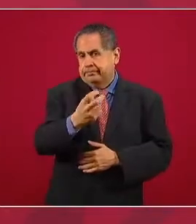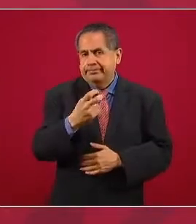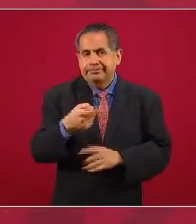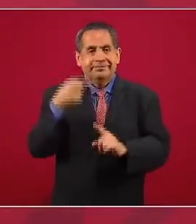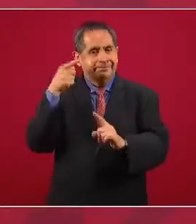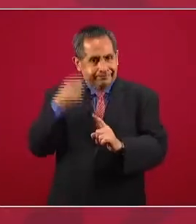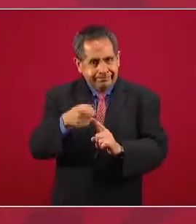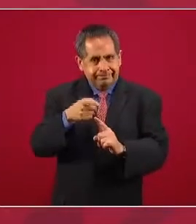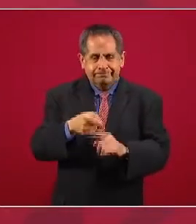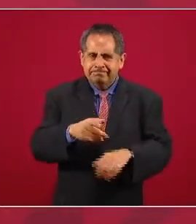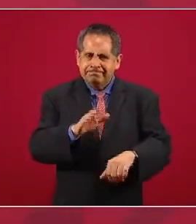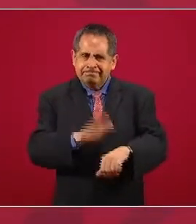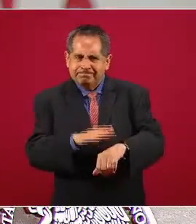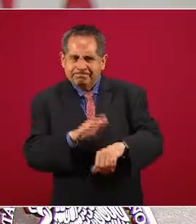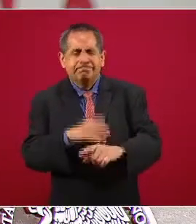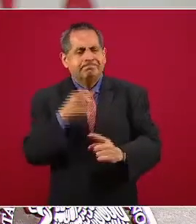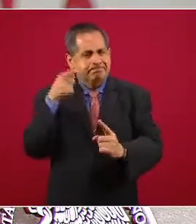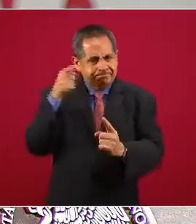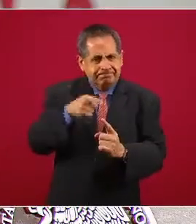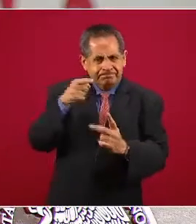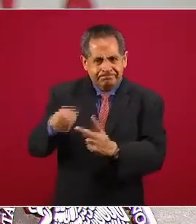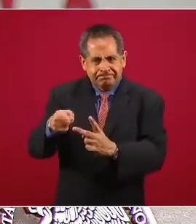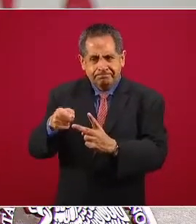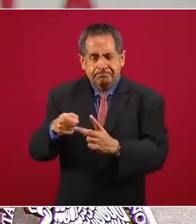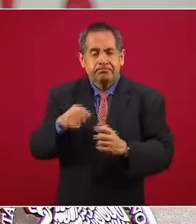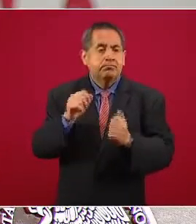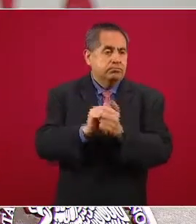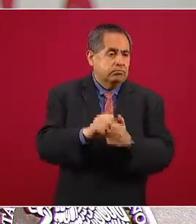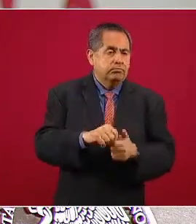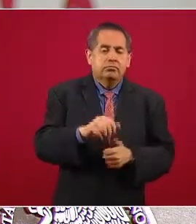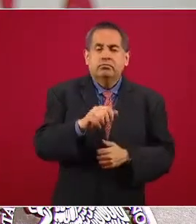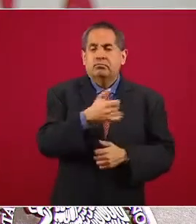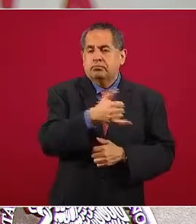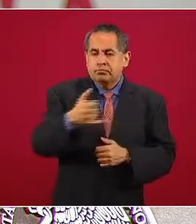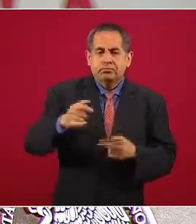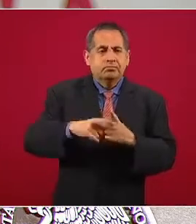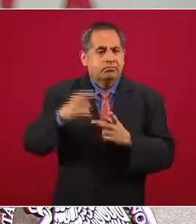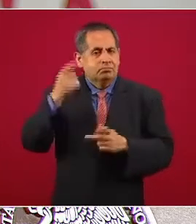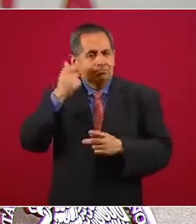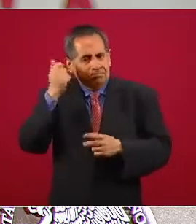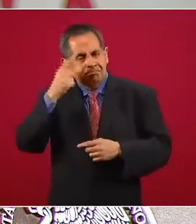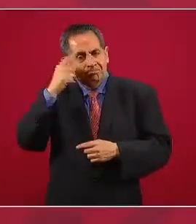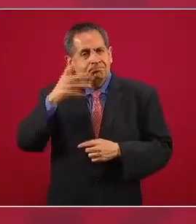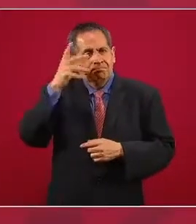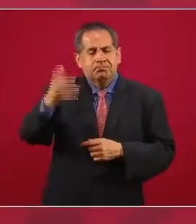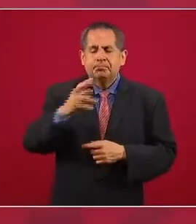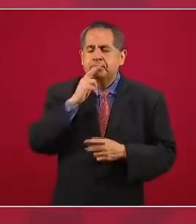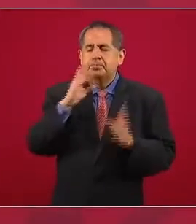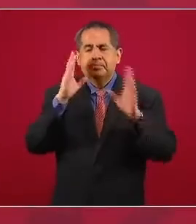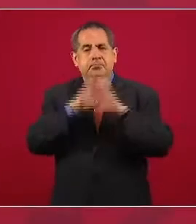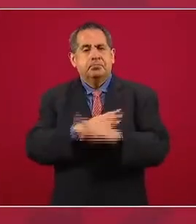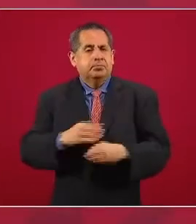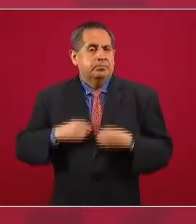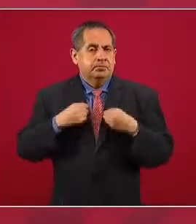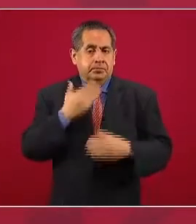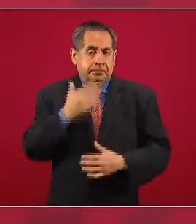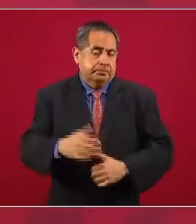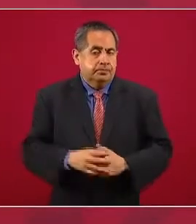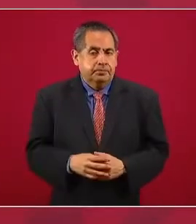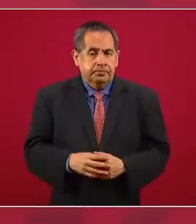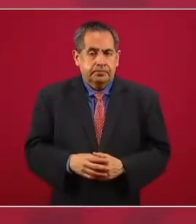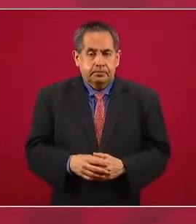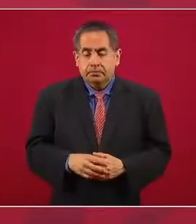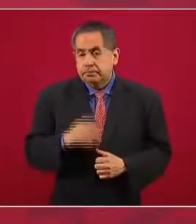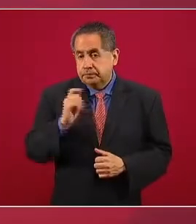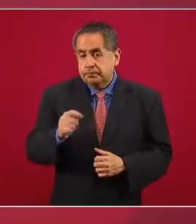vamos a tocar a las familias y a los mexicanos y vamos a lograr ese bienestar. Lo segundo, sin duda,